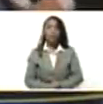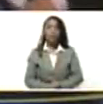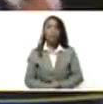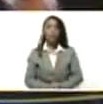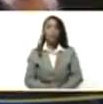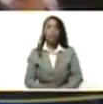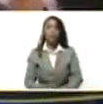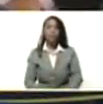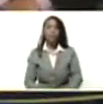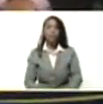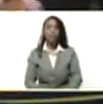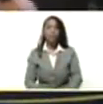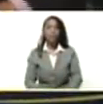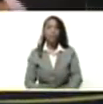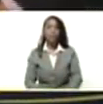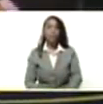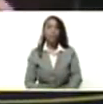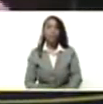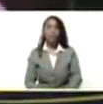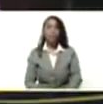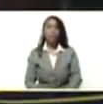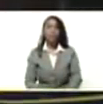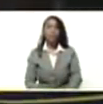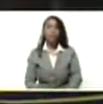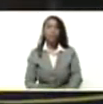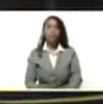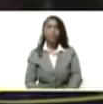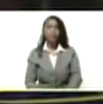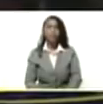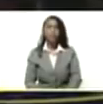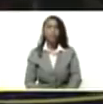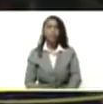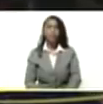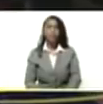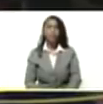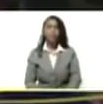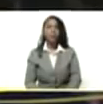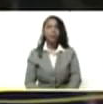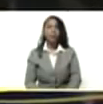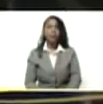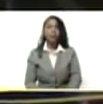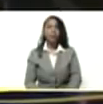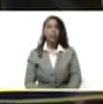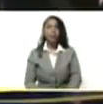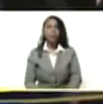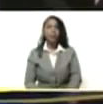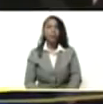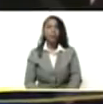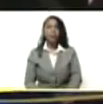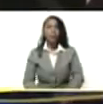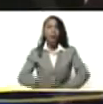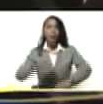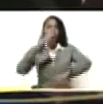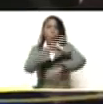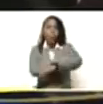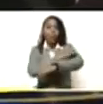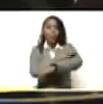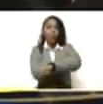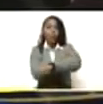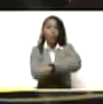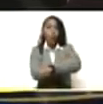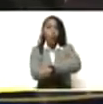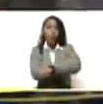este año 2022 sea un año para mantener el crecimiento económico de la economía